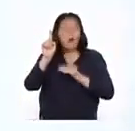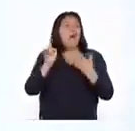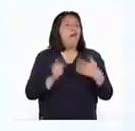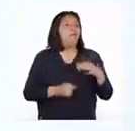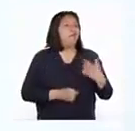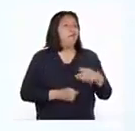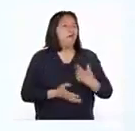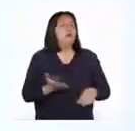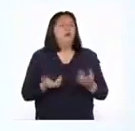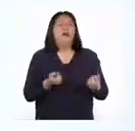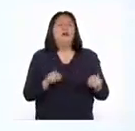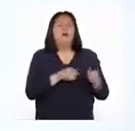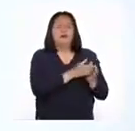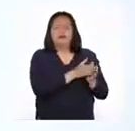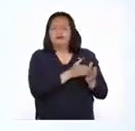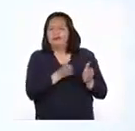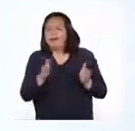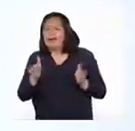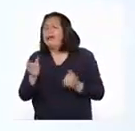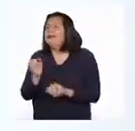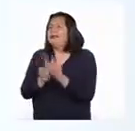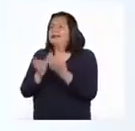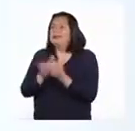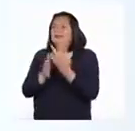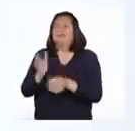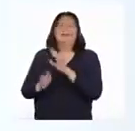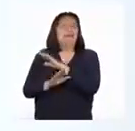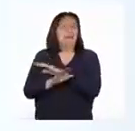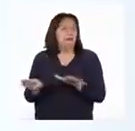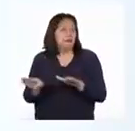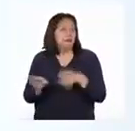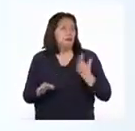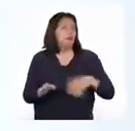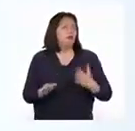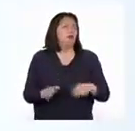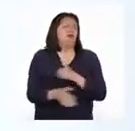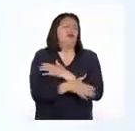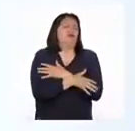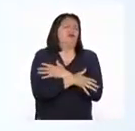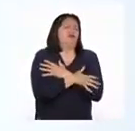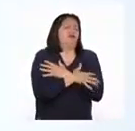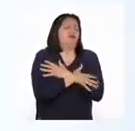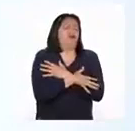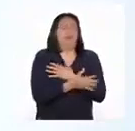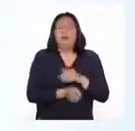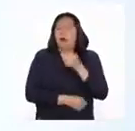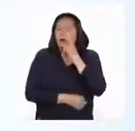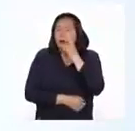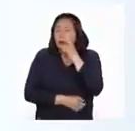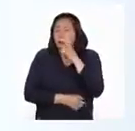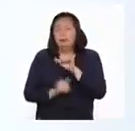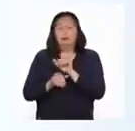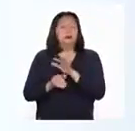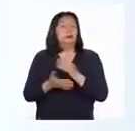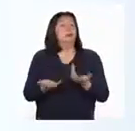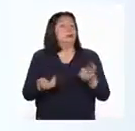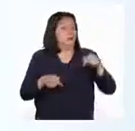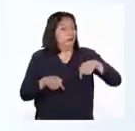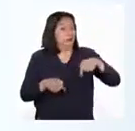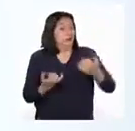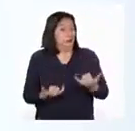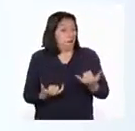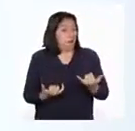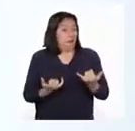general, finalizan en septiembre, alcanzando su periodo más frío en los meses de junio y julio, es decir, en